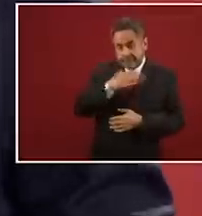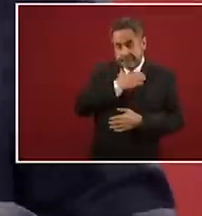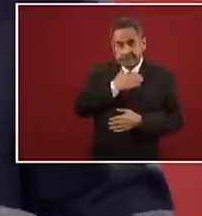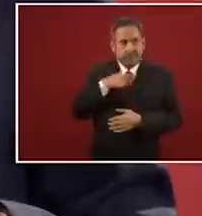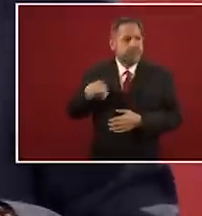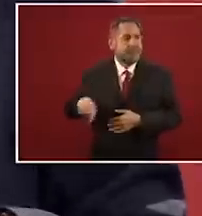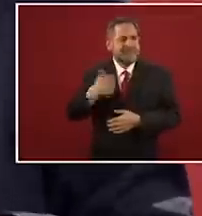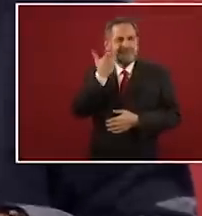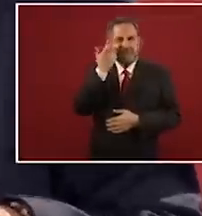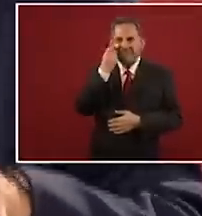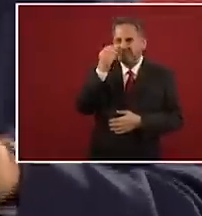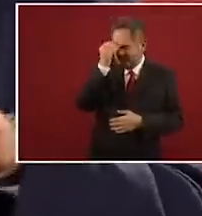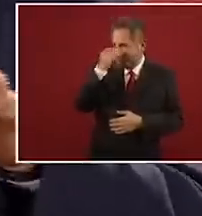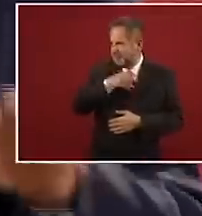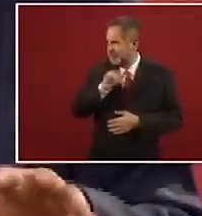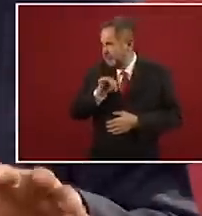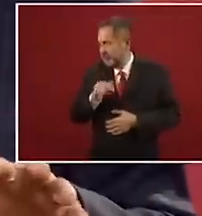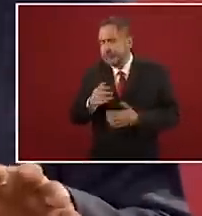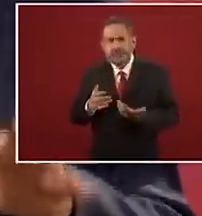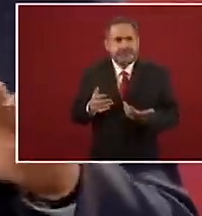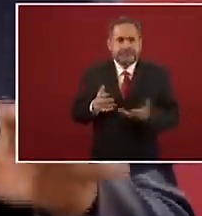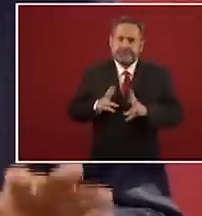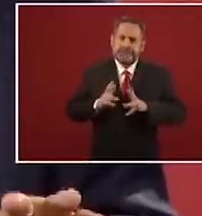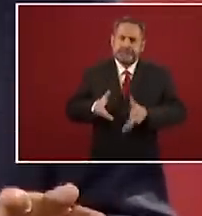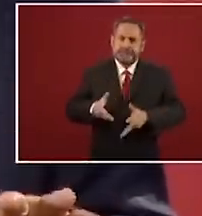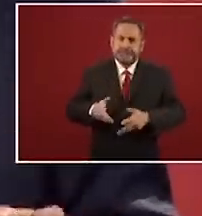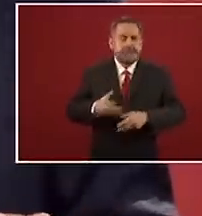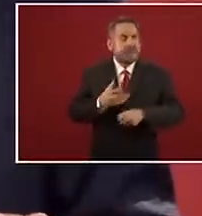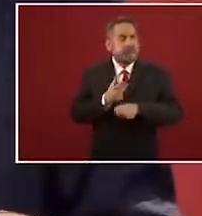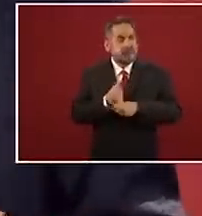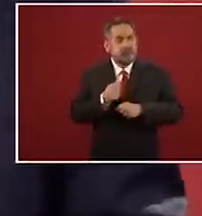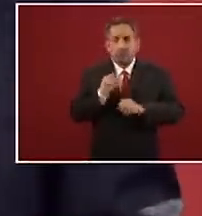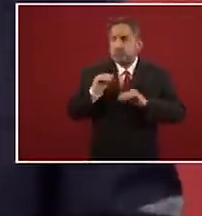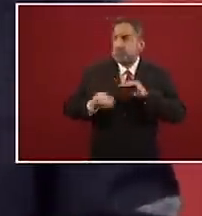porque se dejó de dar el servicio